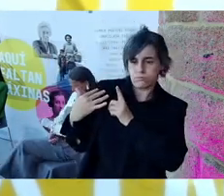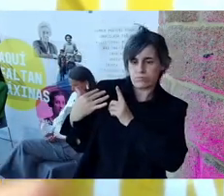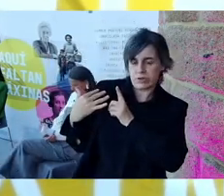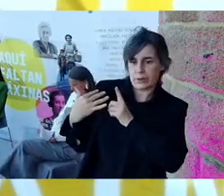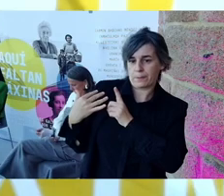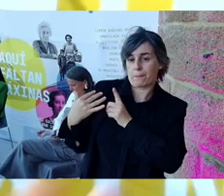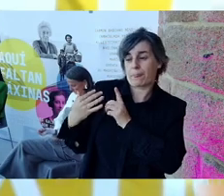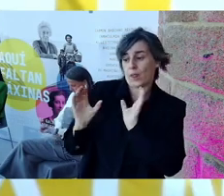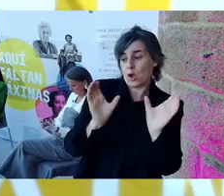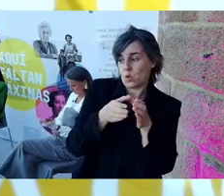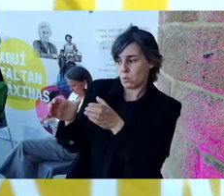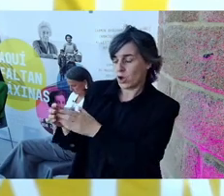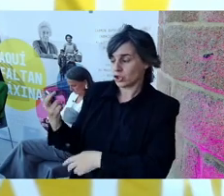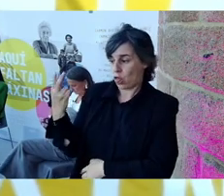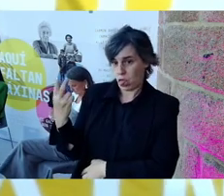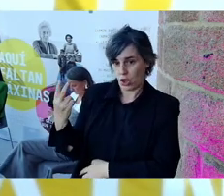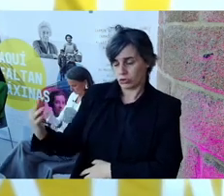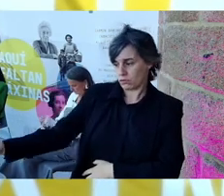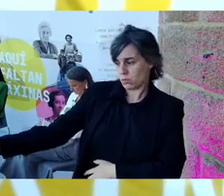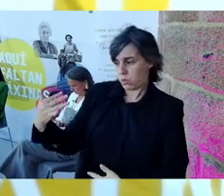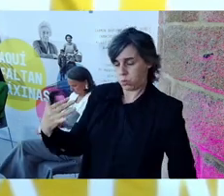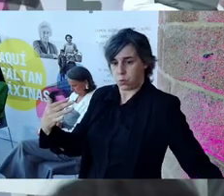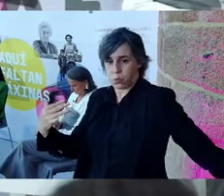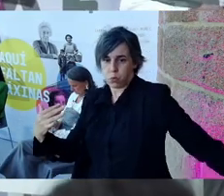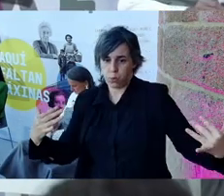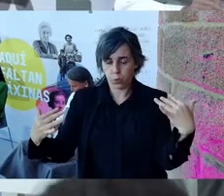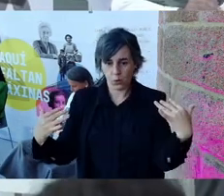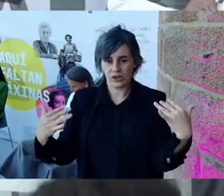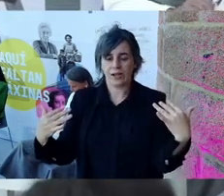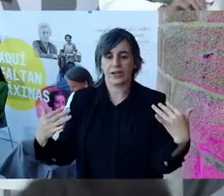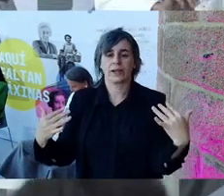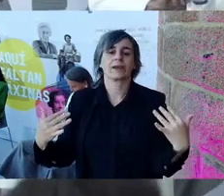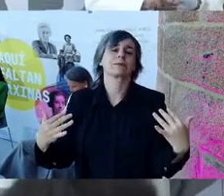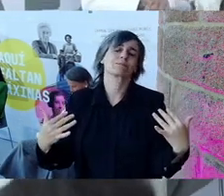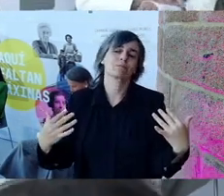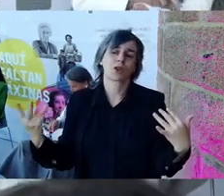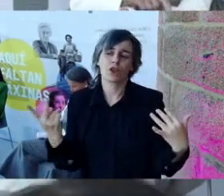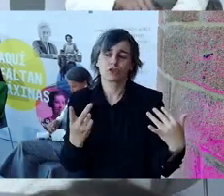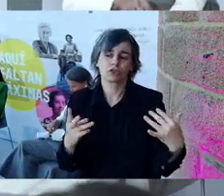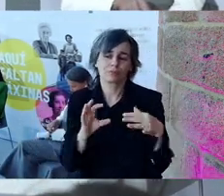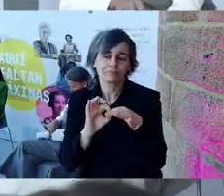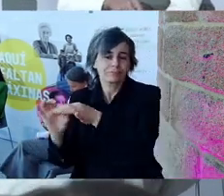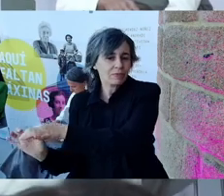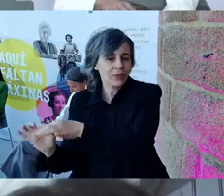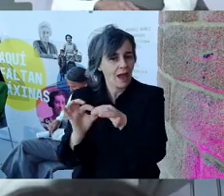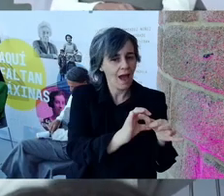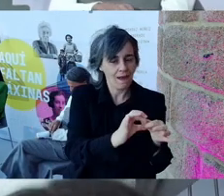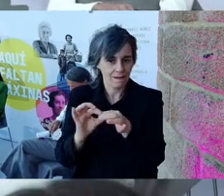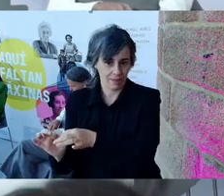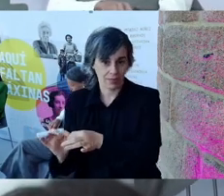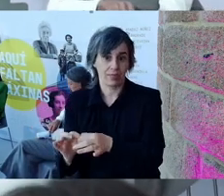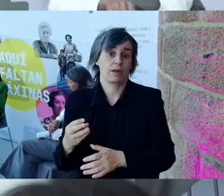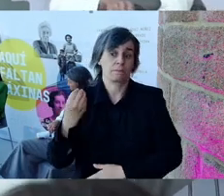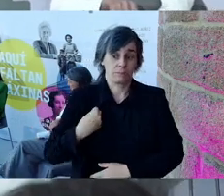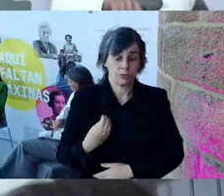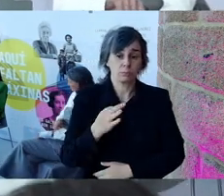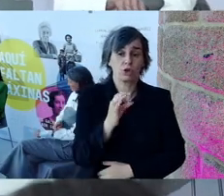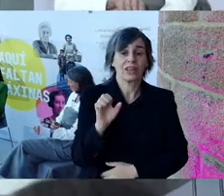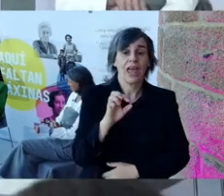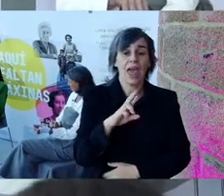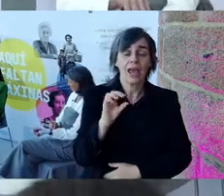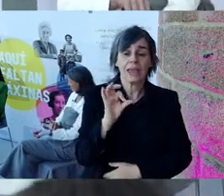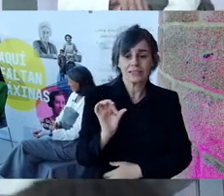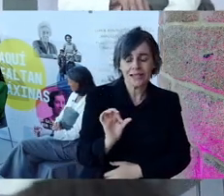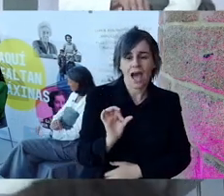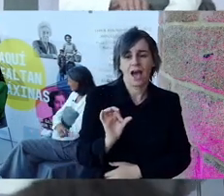dos bandos, que tampoco es extraño verlos ejerciendo pues, una serie de alianzas, y de hecho